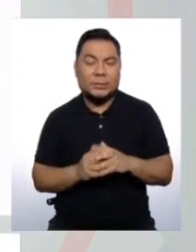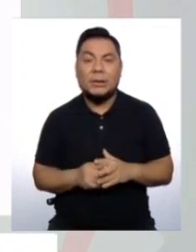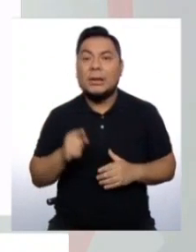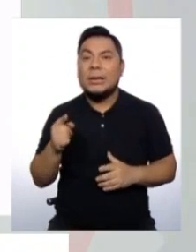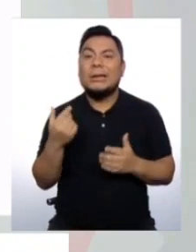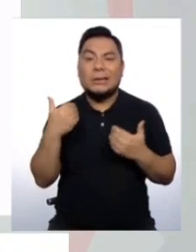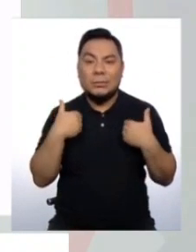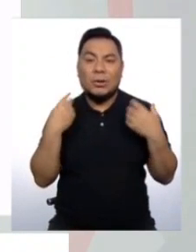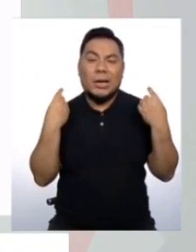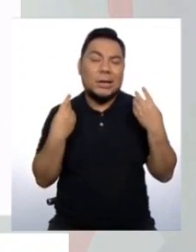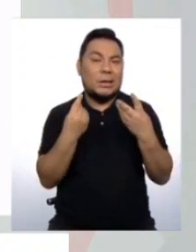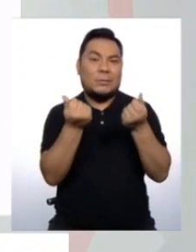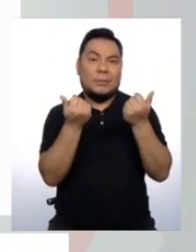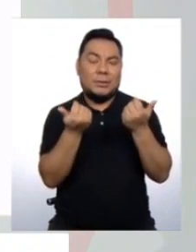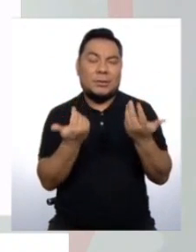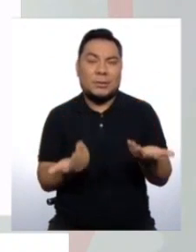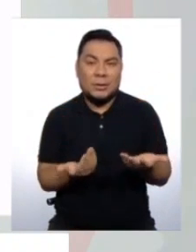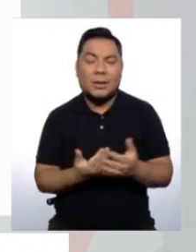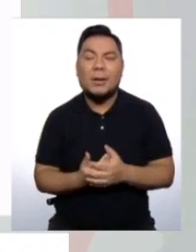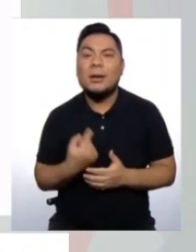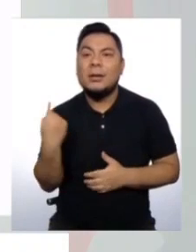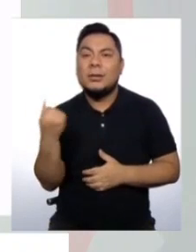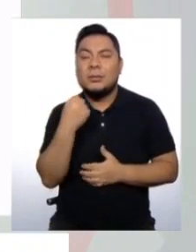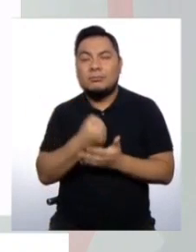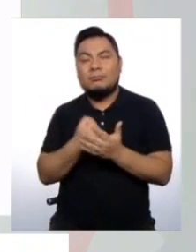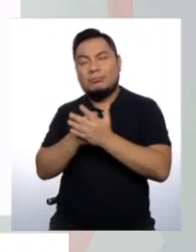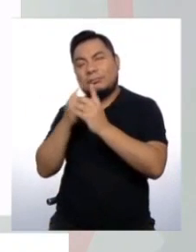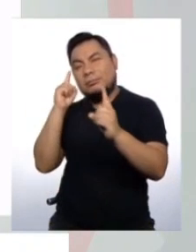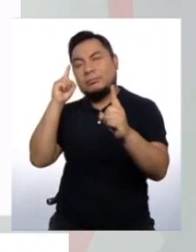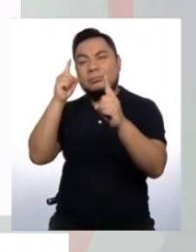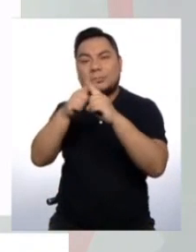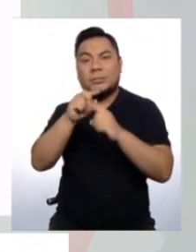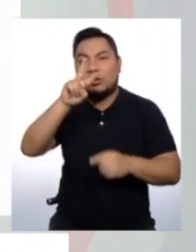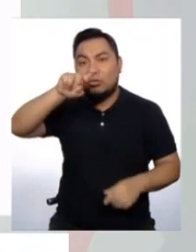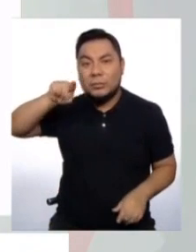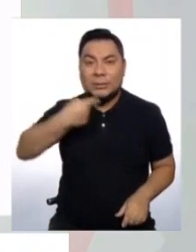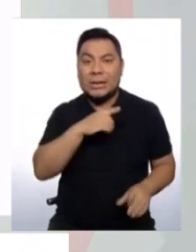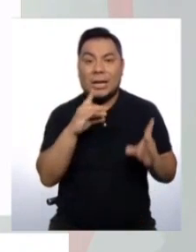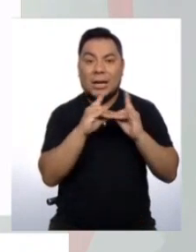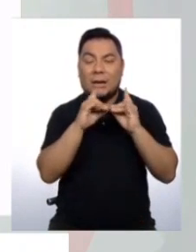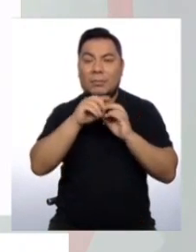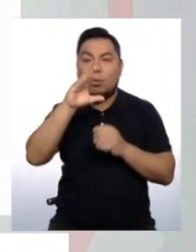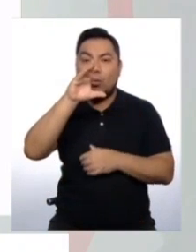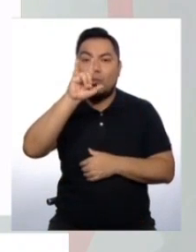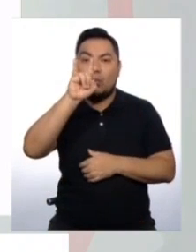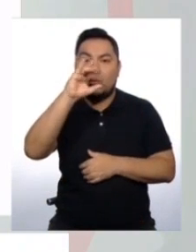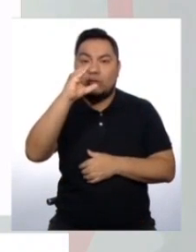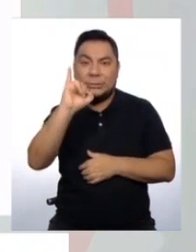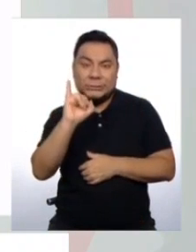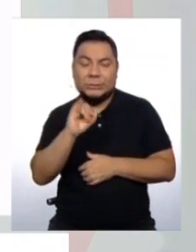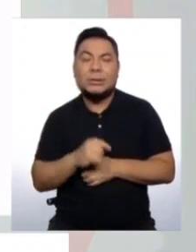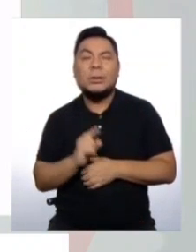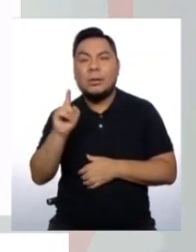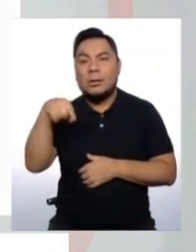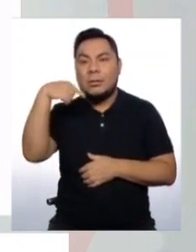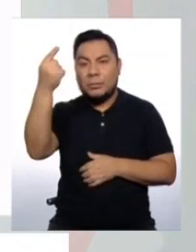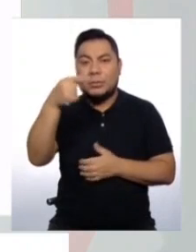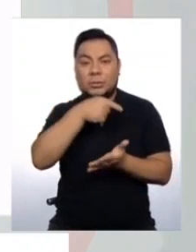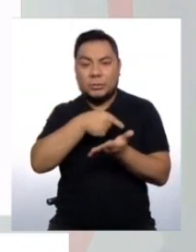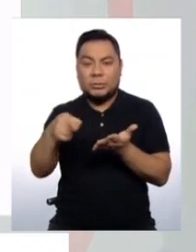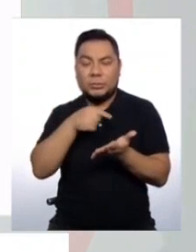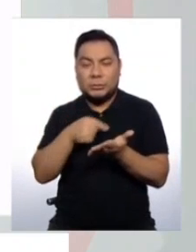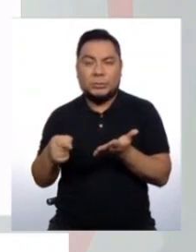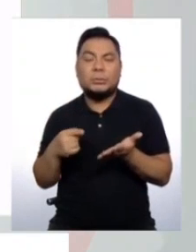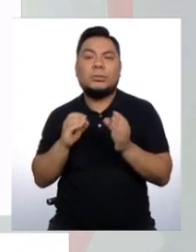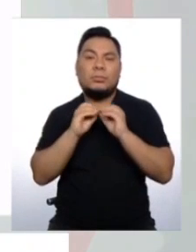que rápidamente, a pesar que nuestra meta es llegar a 2.000 camas UCI, tenemos que en las próximas dos semanas